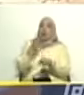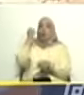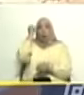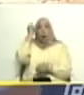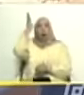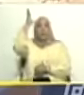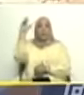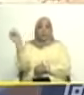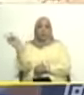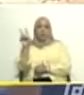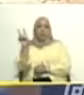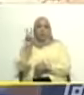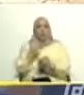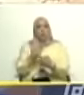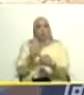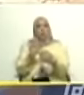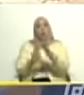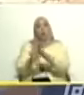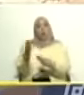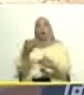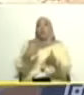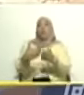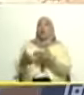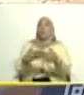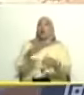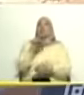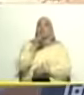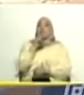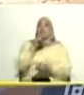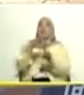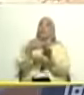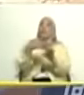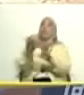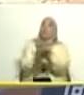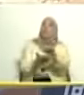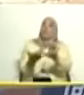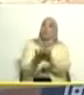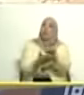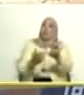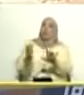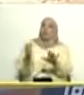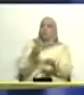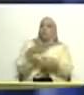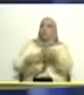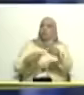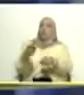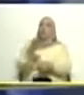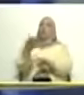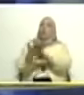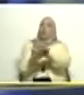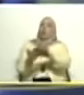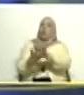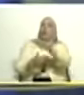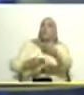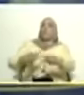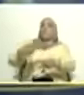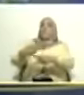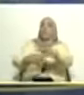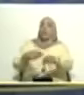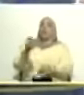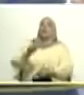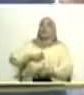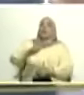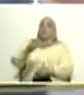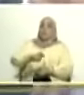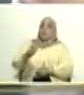como país para afrontar cualquier dificultad y para superarla de manera progresiva, completa,